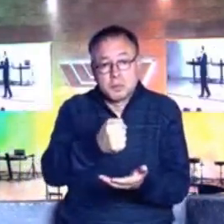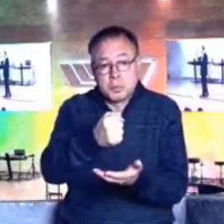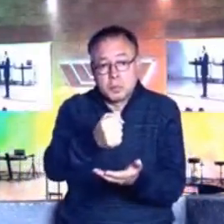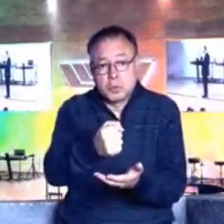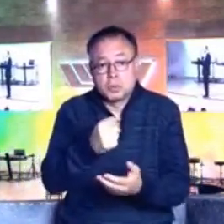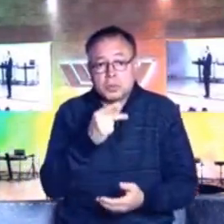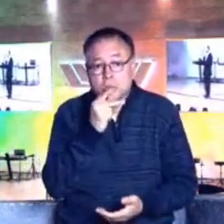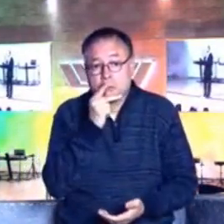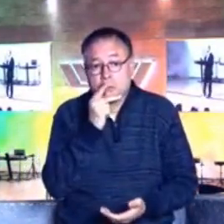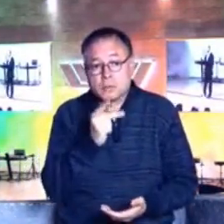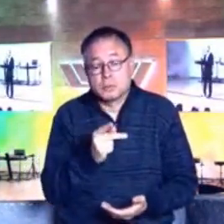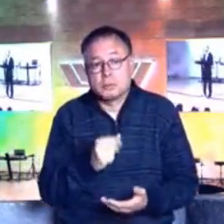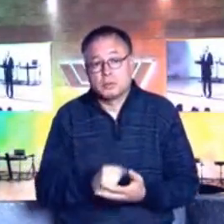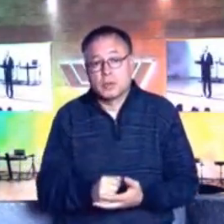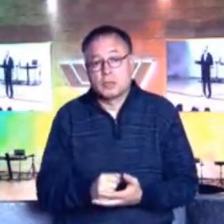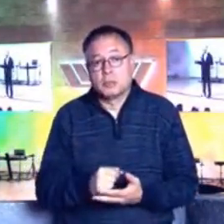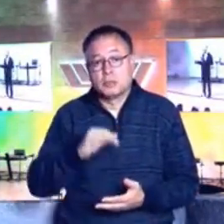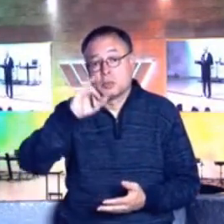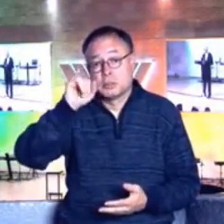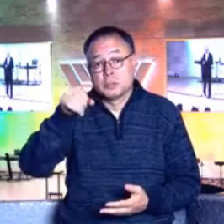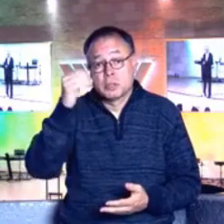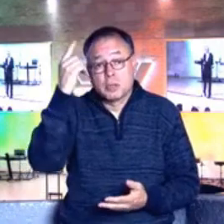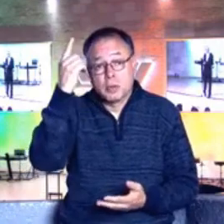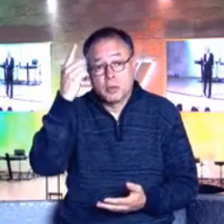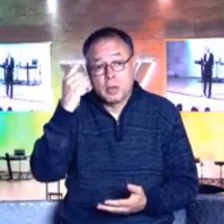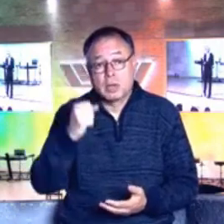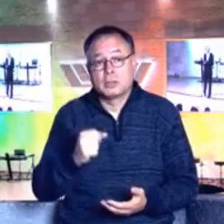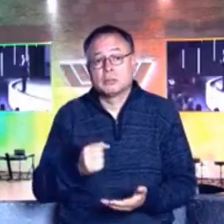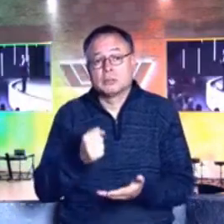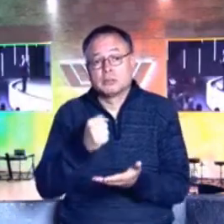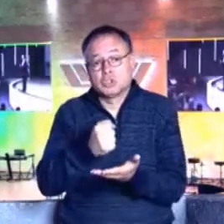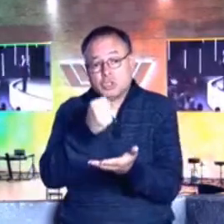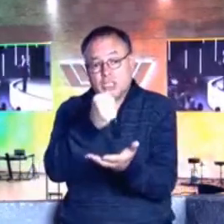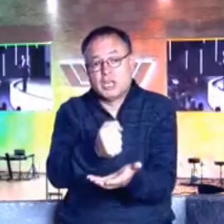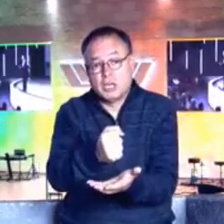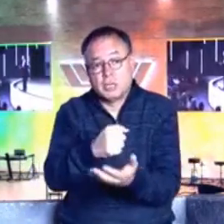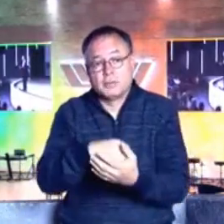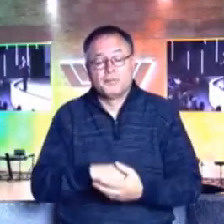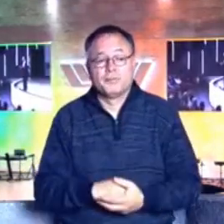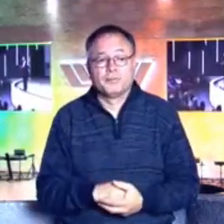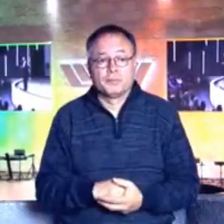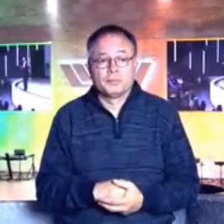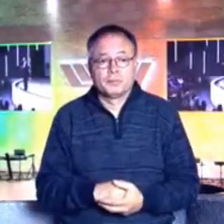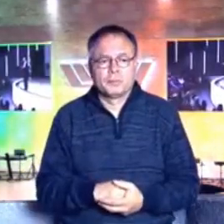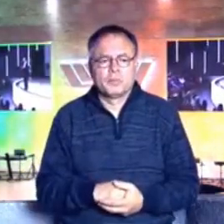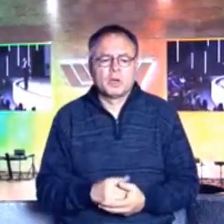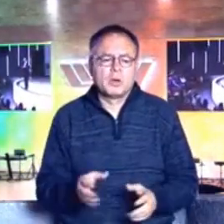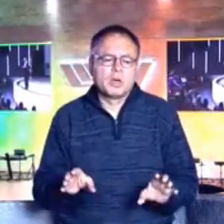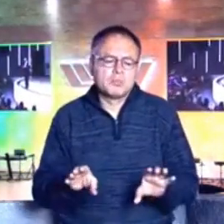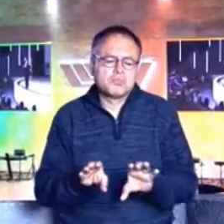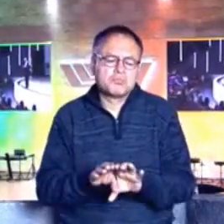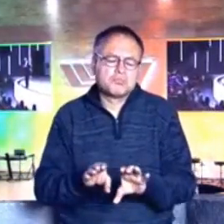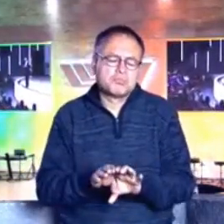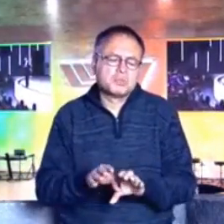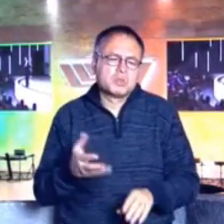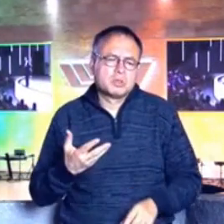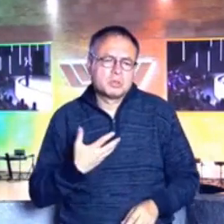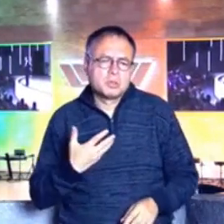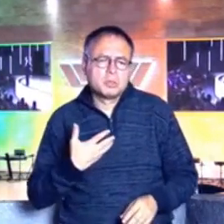llama cómo Jehová yé ahora Cómo obtener la provisión de Dios bueno